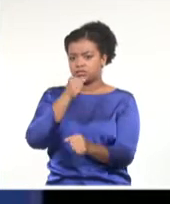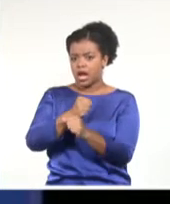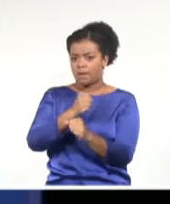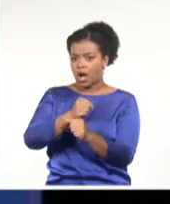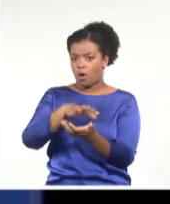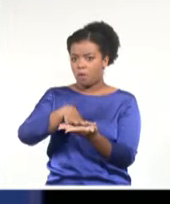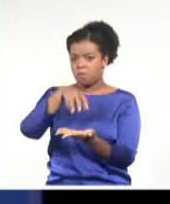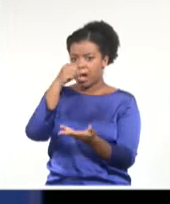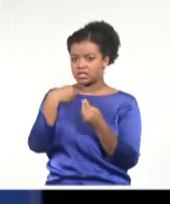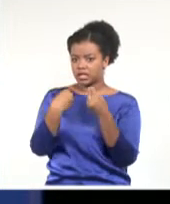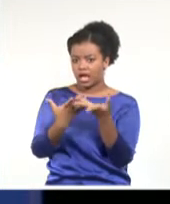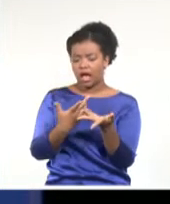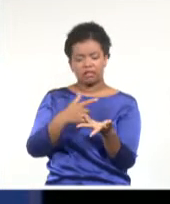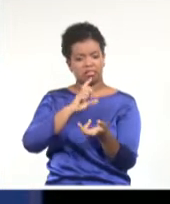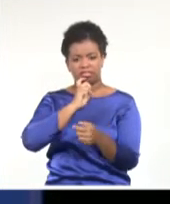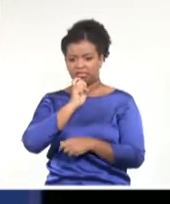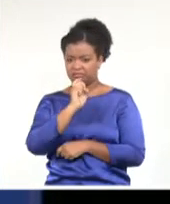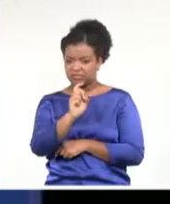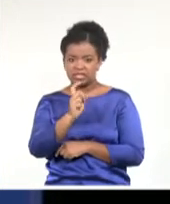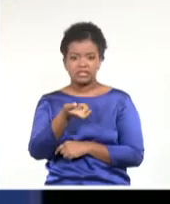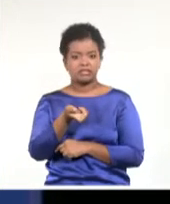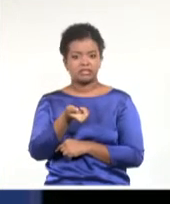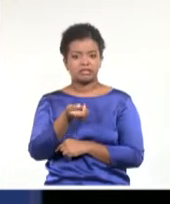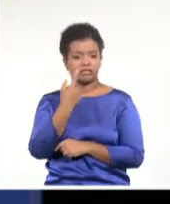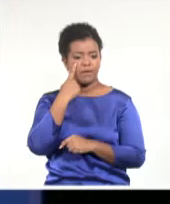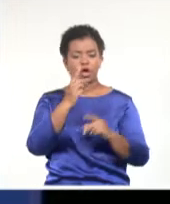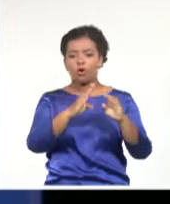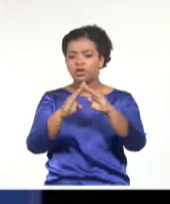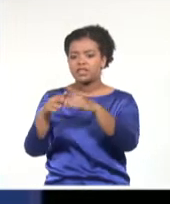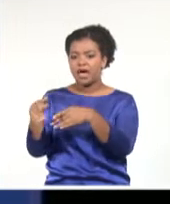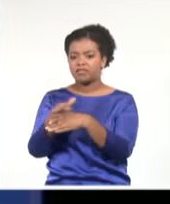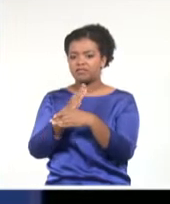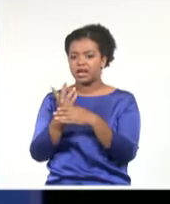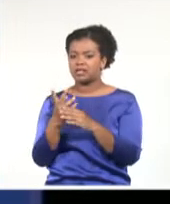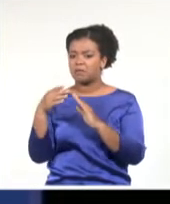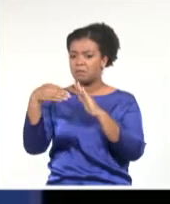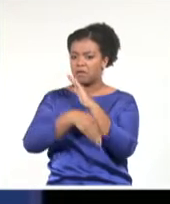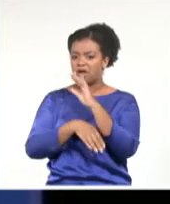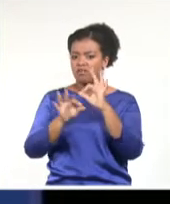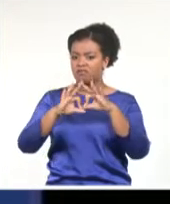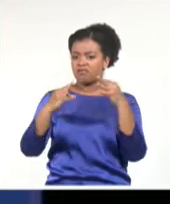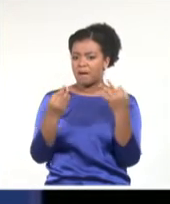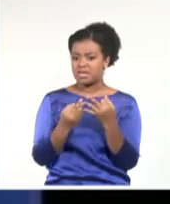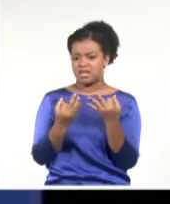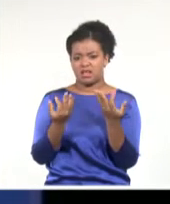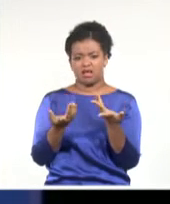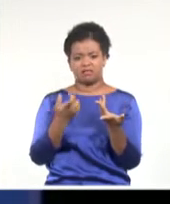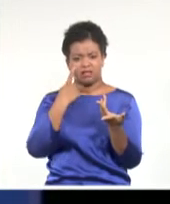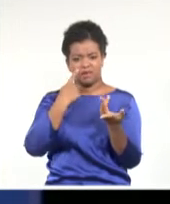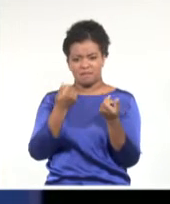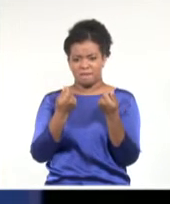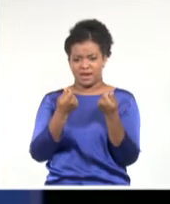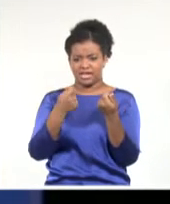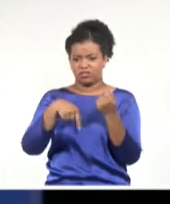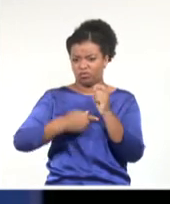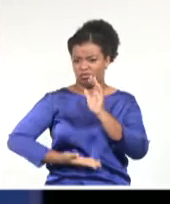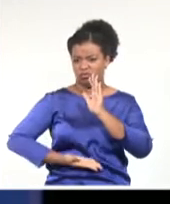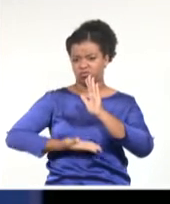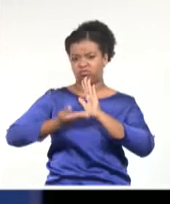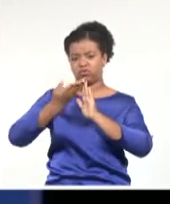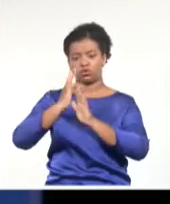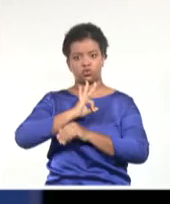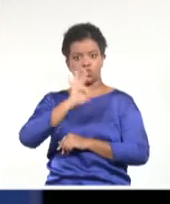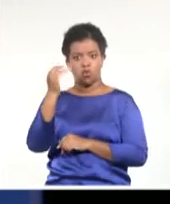Pensilvania, destripando las comunidades de Pensilvania y estrangulando a las familias con precios en alza como nunca se habían visto.